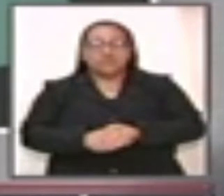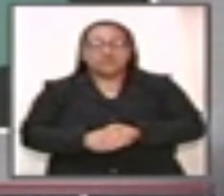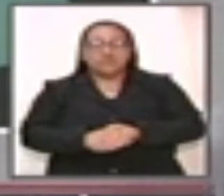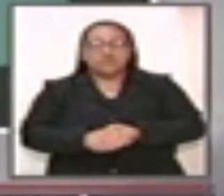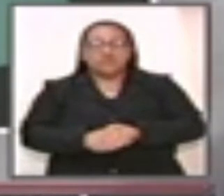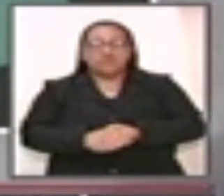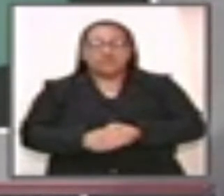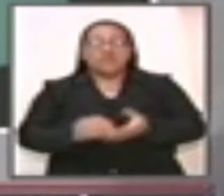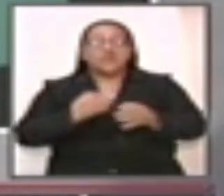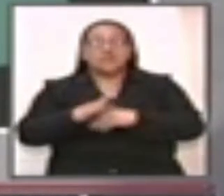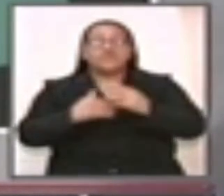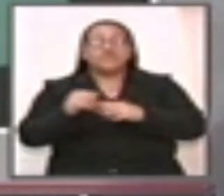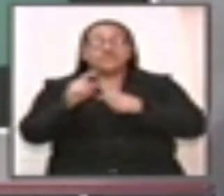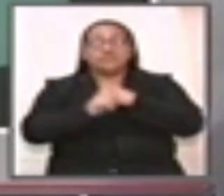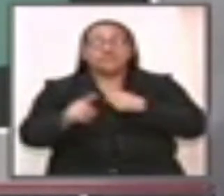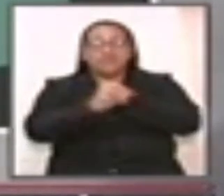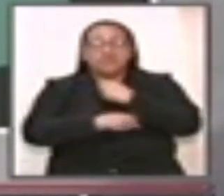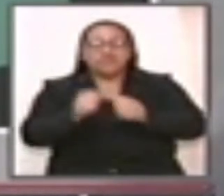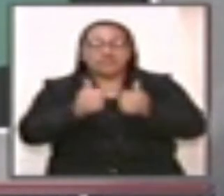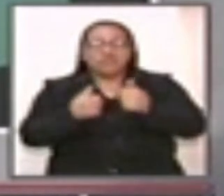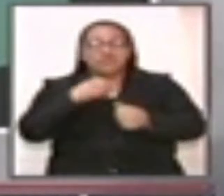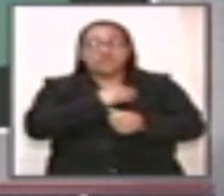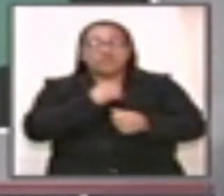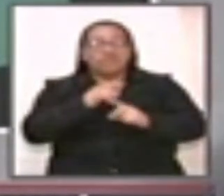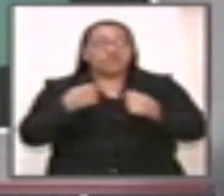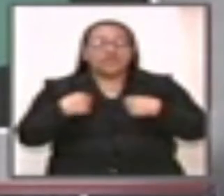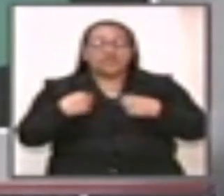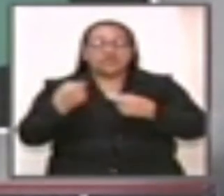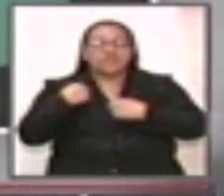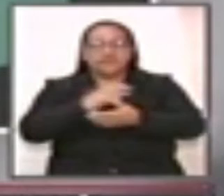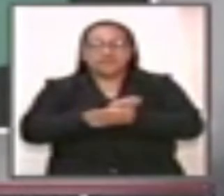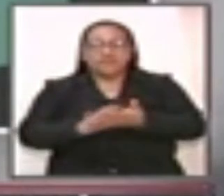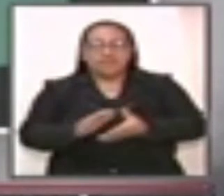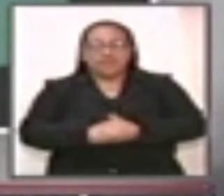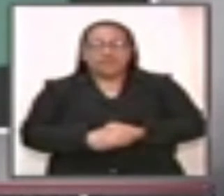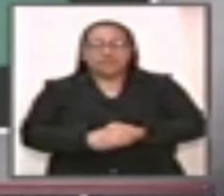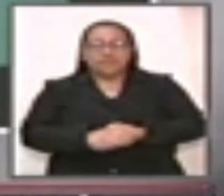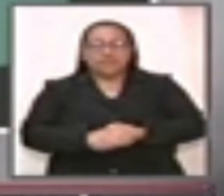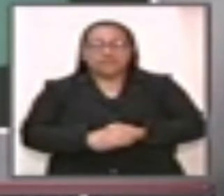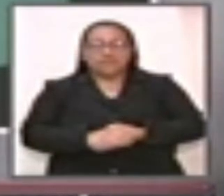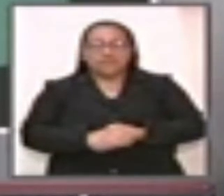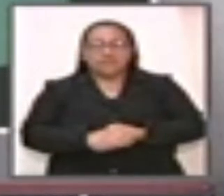va a todos esos países en los cuales Mincetur no tiene representación comercial.